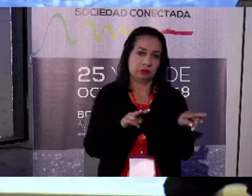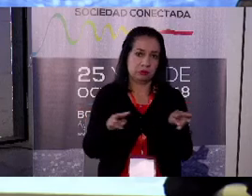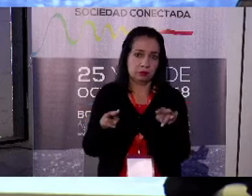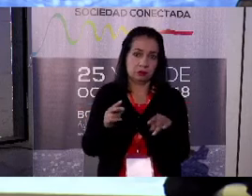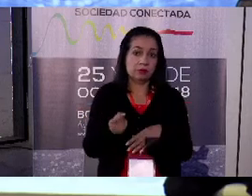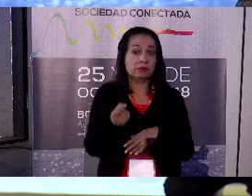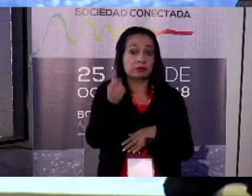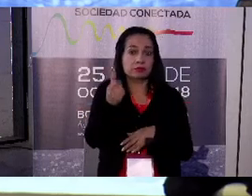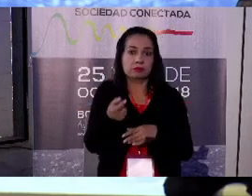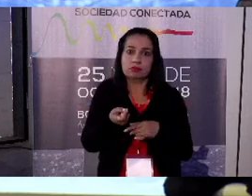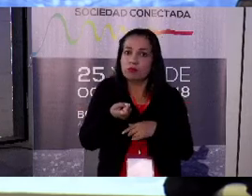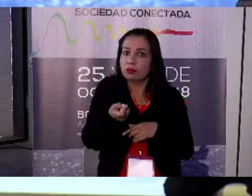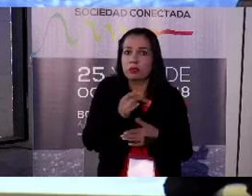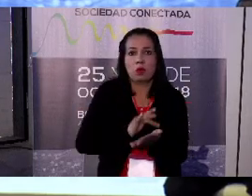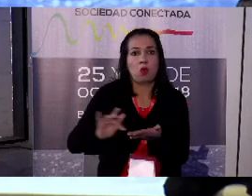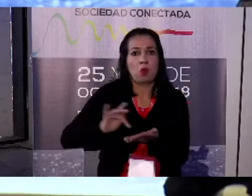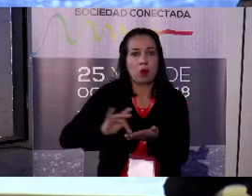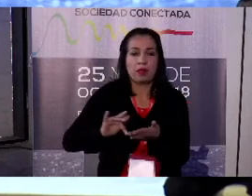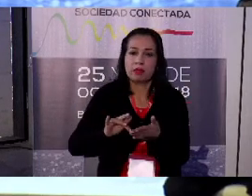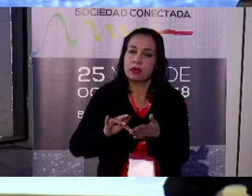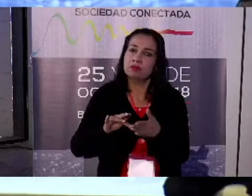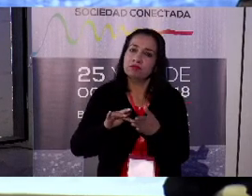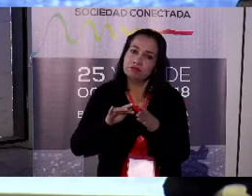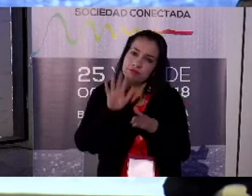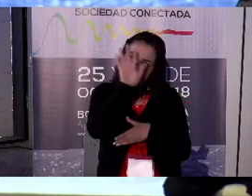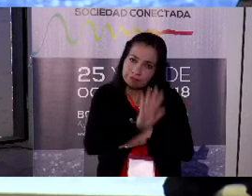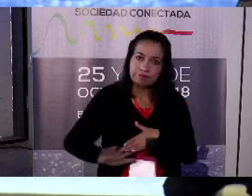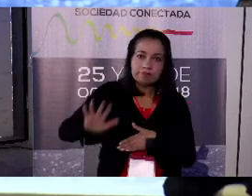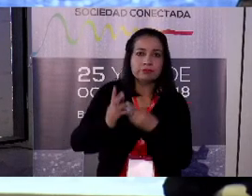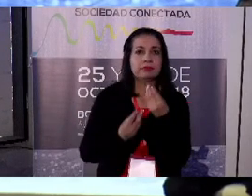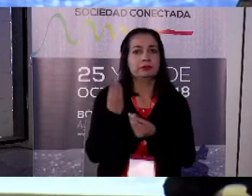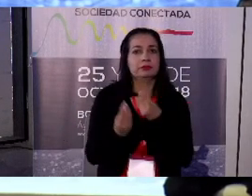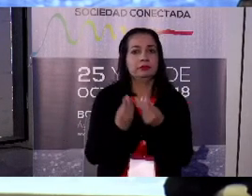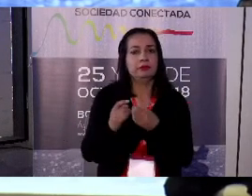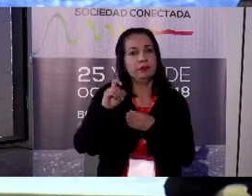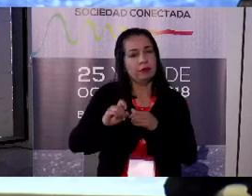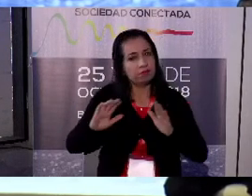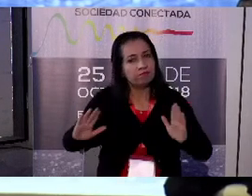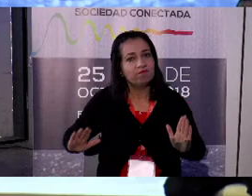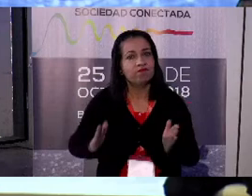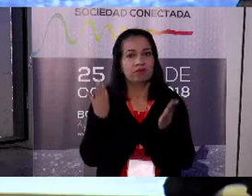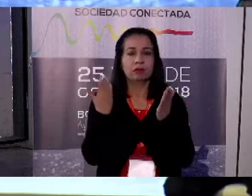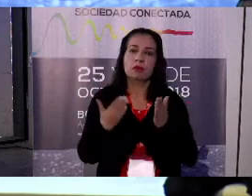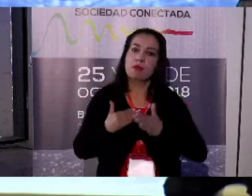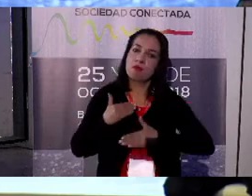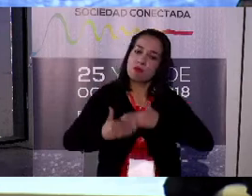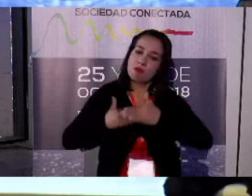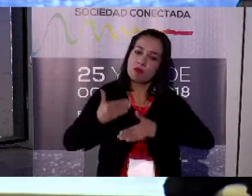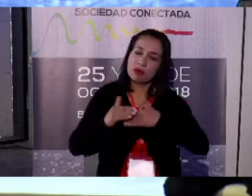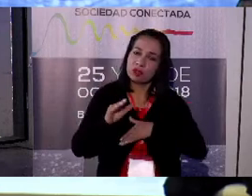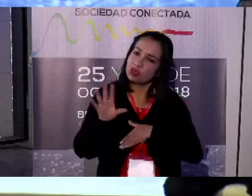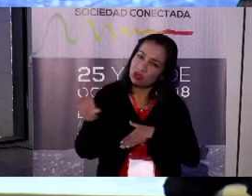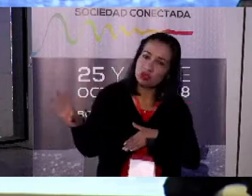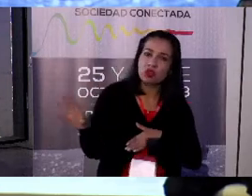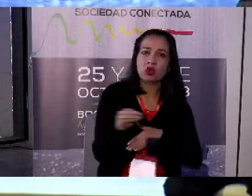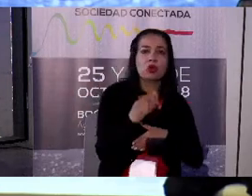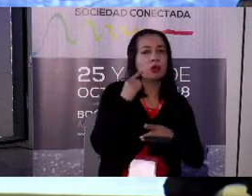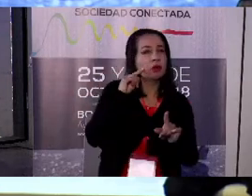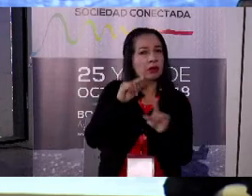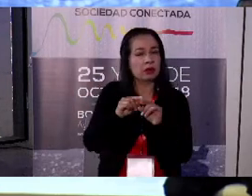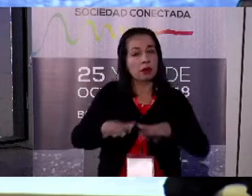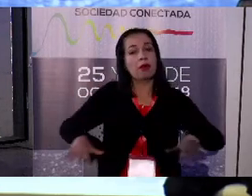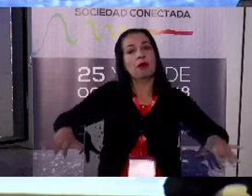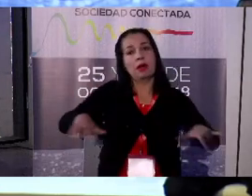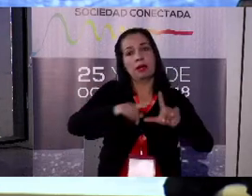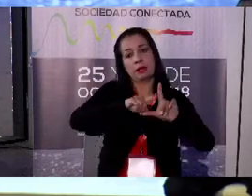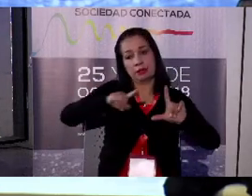cortísimo plazo lo que como región tenemos que hacer es emprender todos los procesos para asignar este espectro Este es un espectro que pues